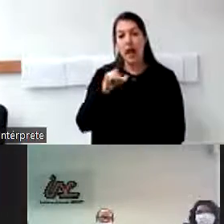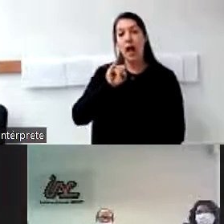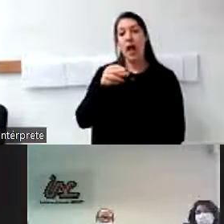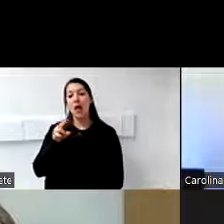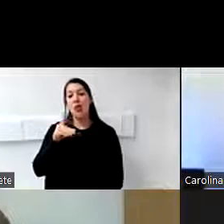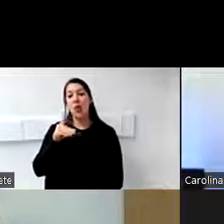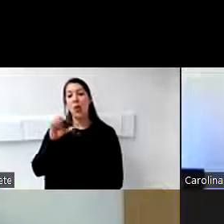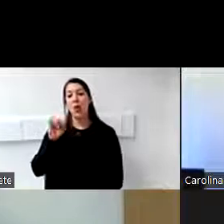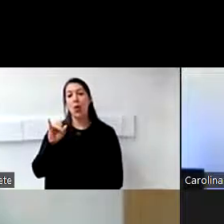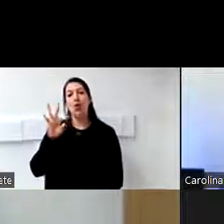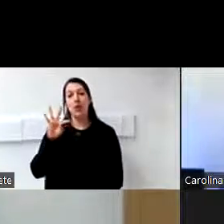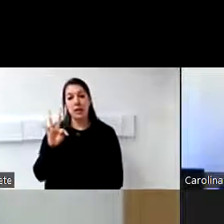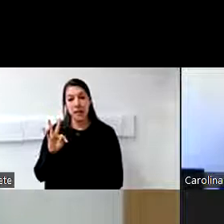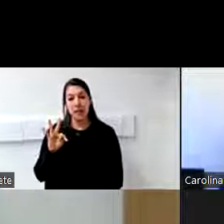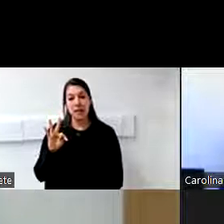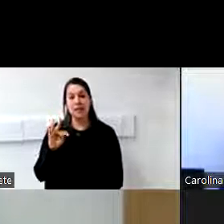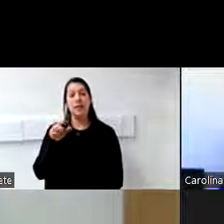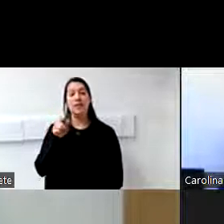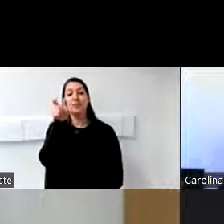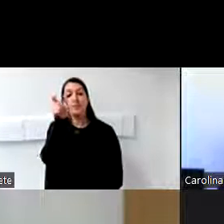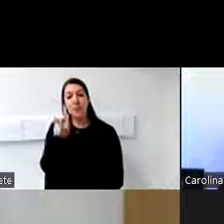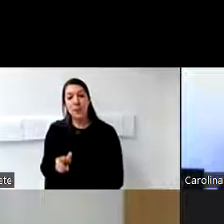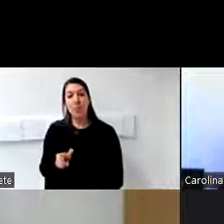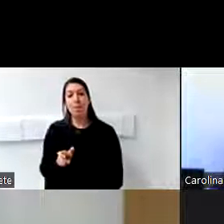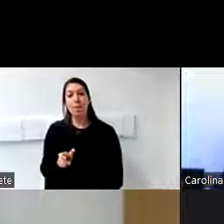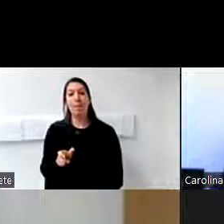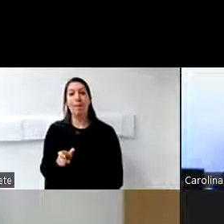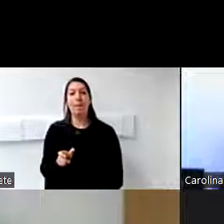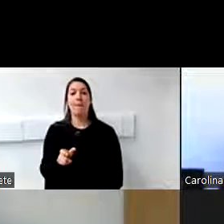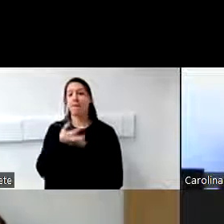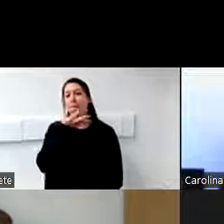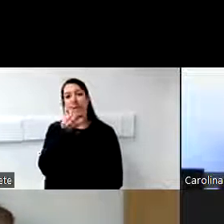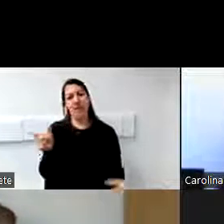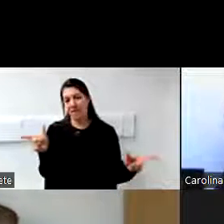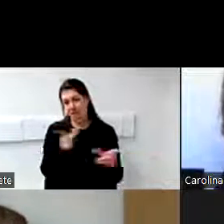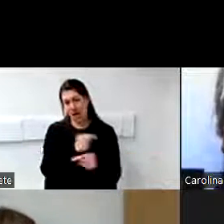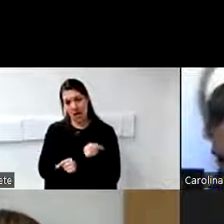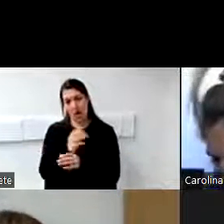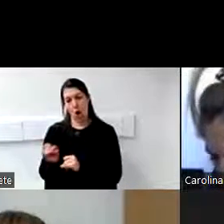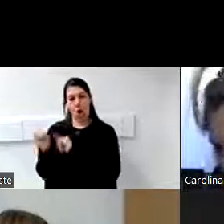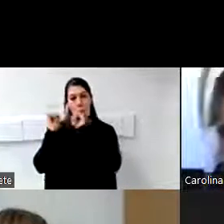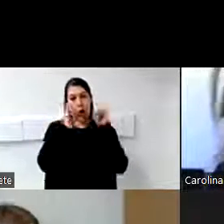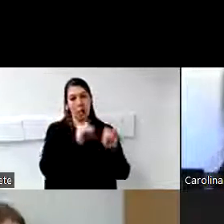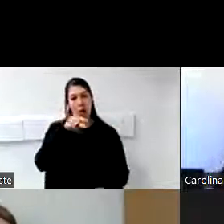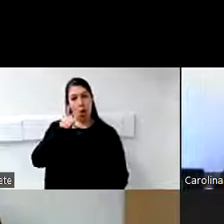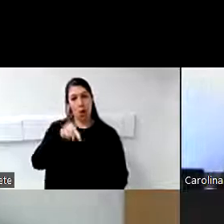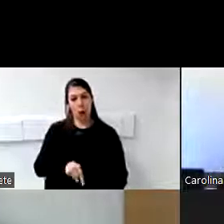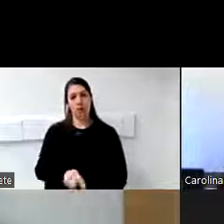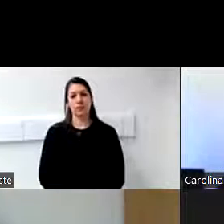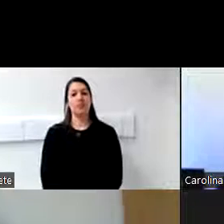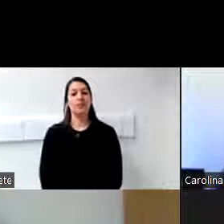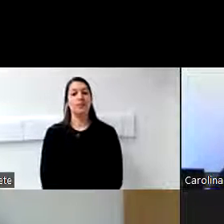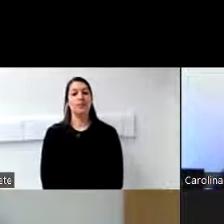que nos va a dirigir la última palabra. ¿Quién habló?